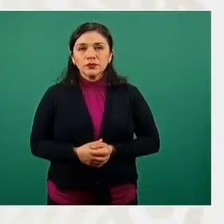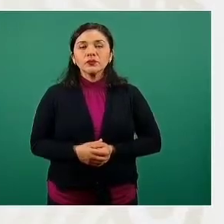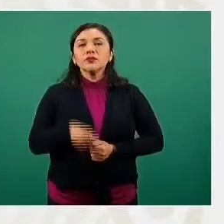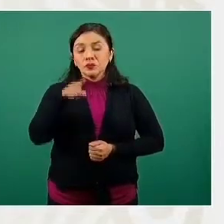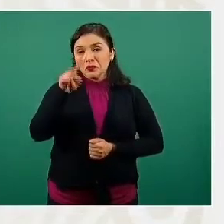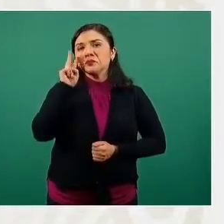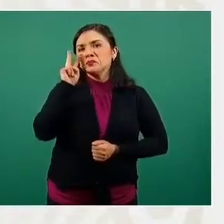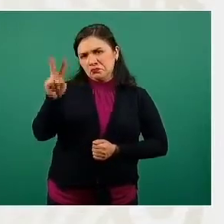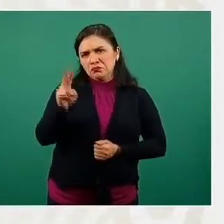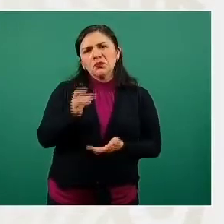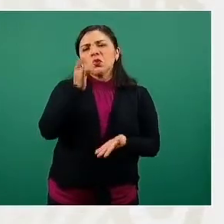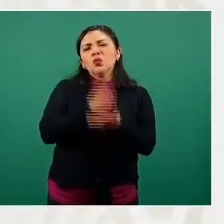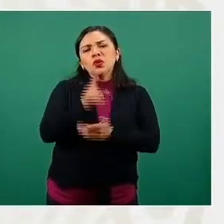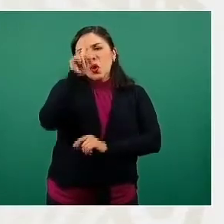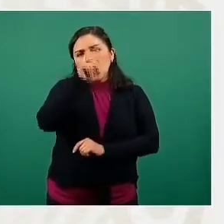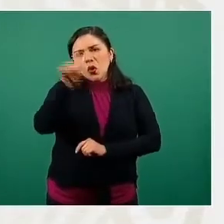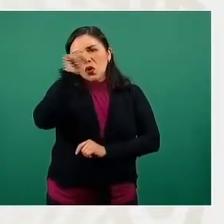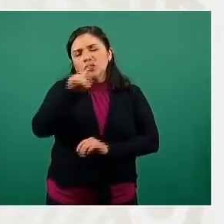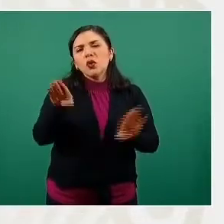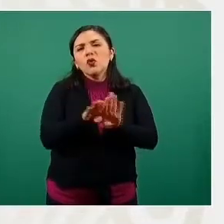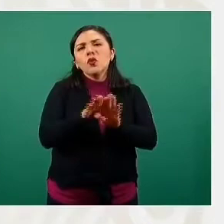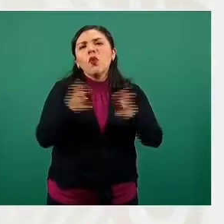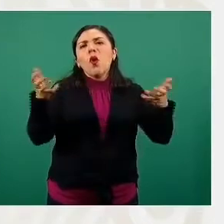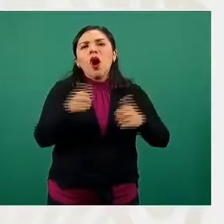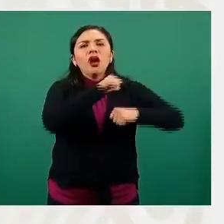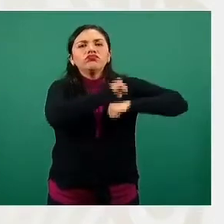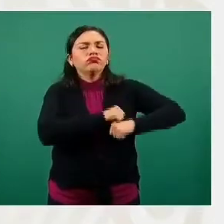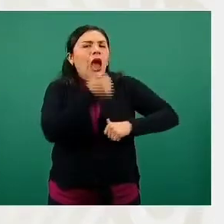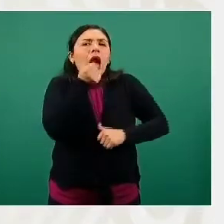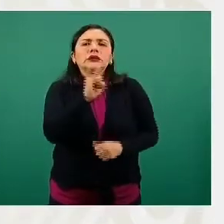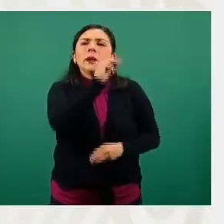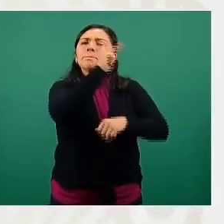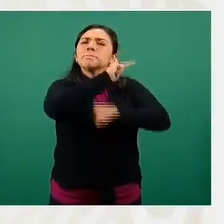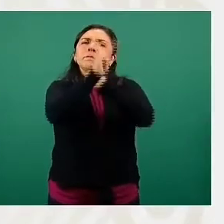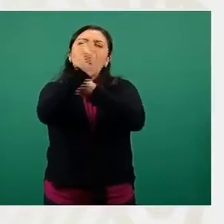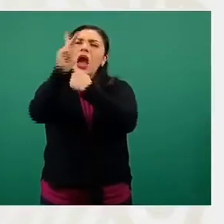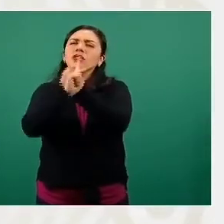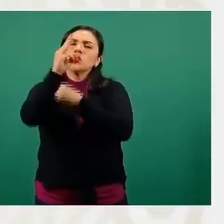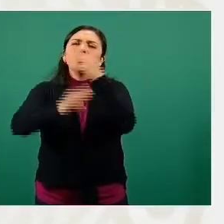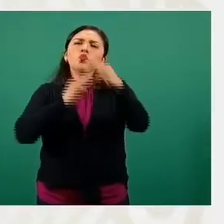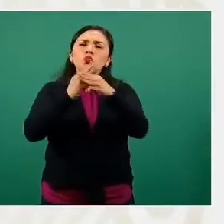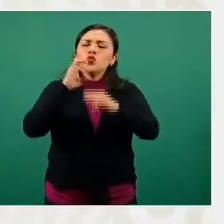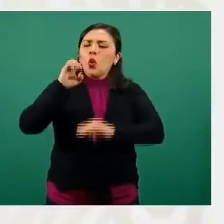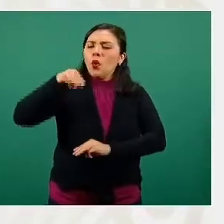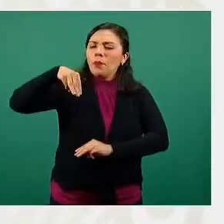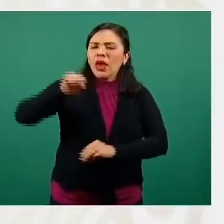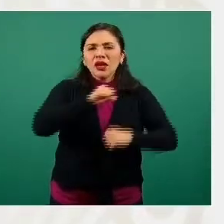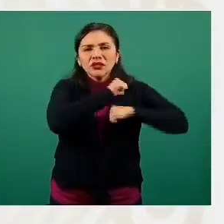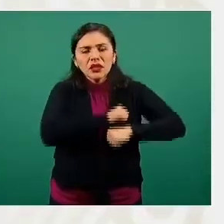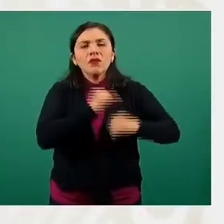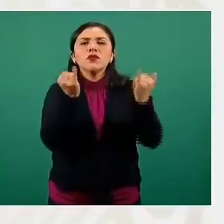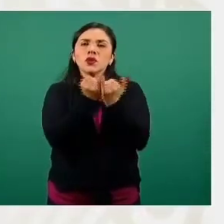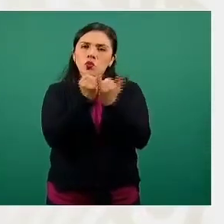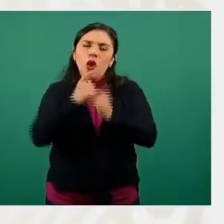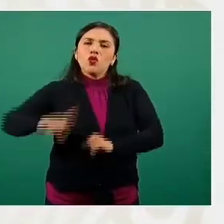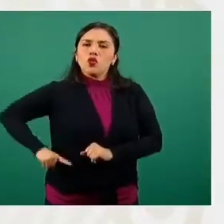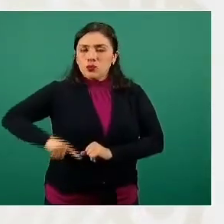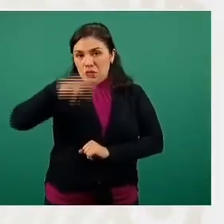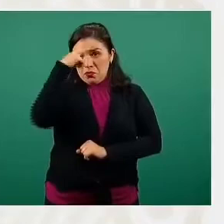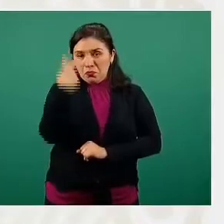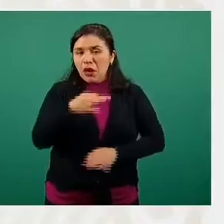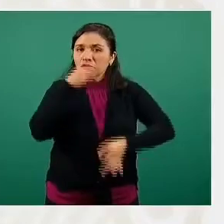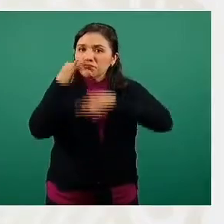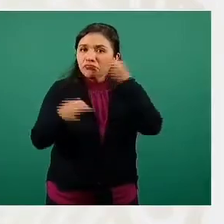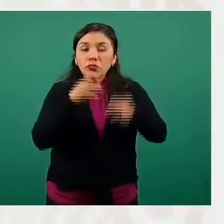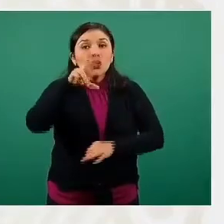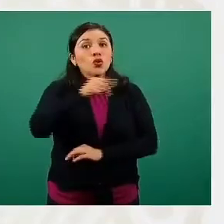Véanlo, son las recomendaciones que ha dado todos los países del mundo, la Organización Mundial de la Salud y desde luego también el Gobierno de México.